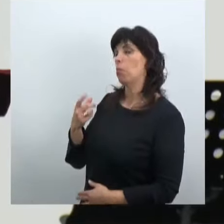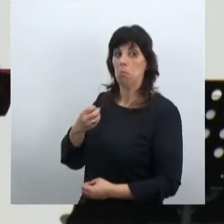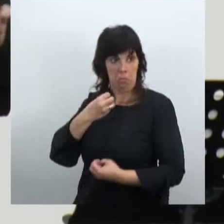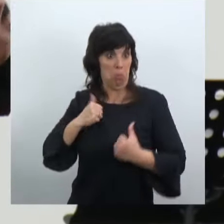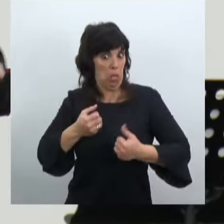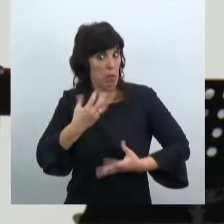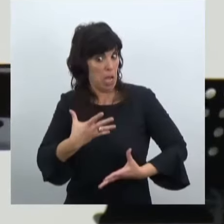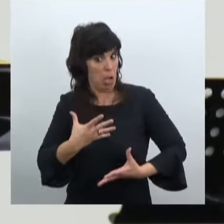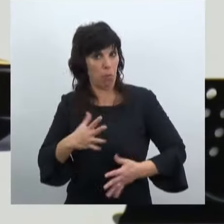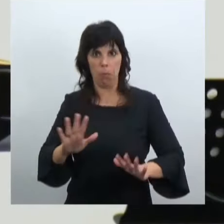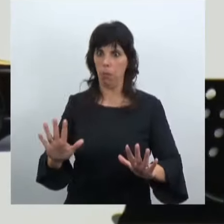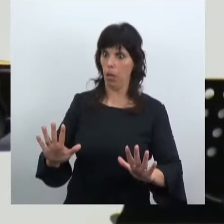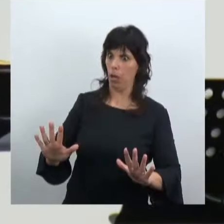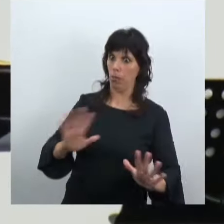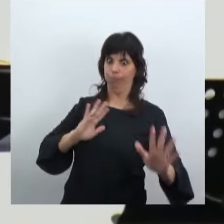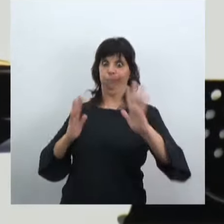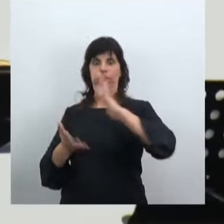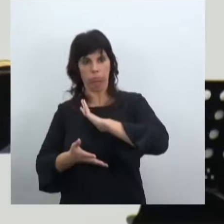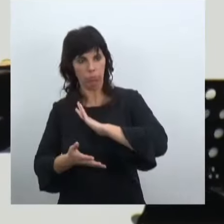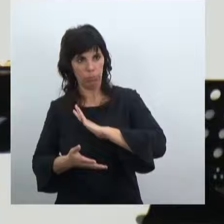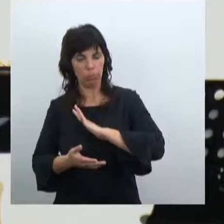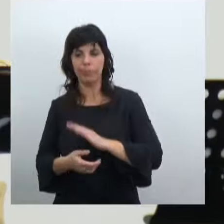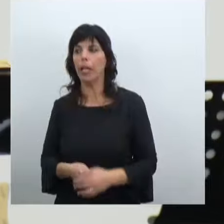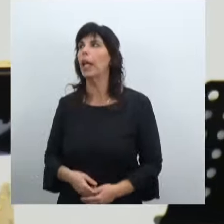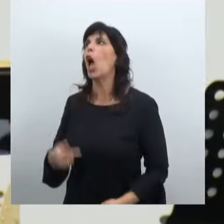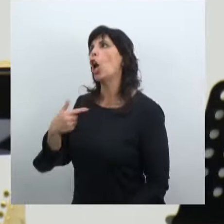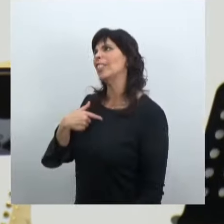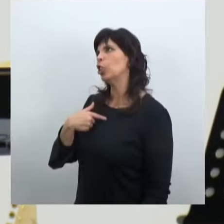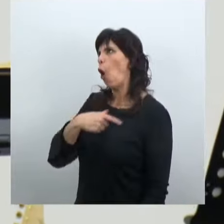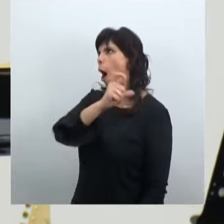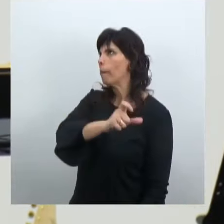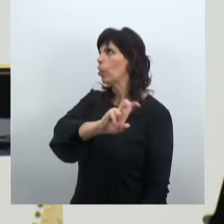hombres. Para. ¿Y tú de qué sabes cómo son los otros hombres?